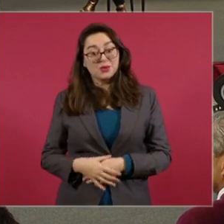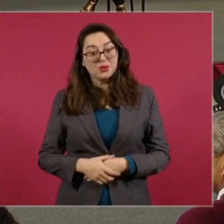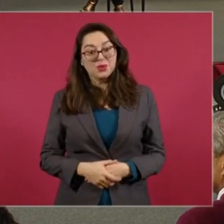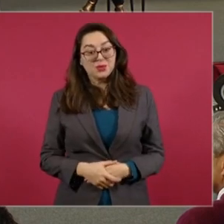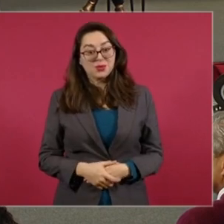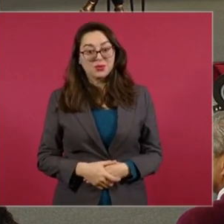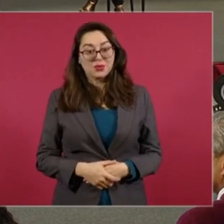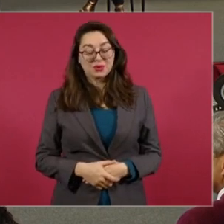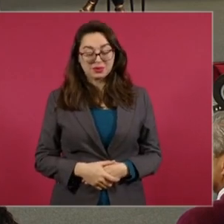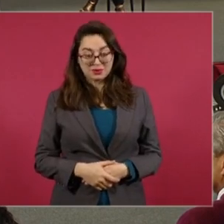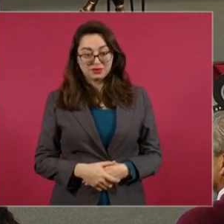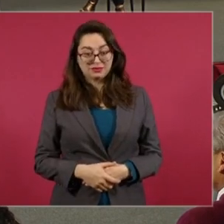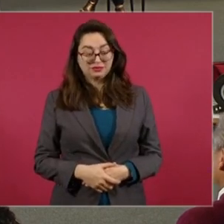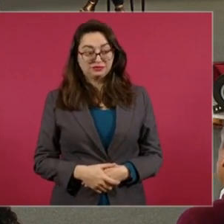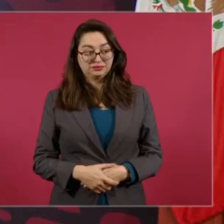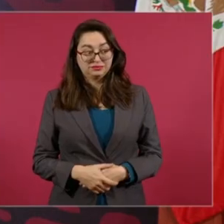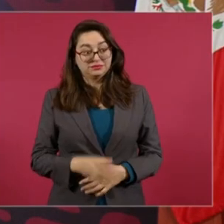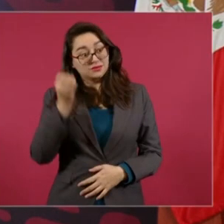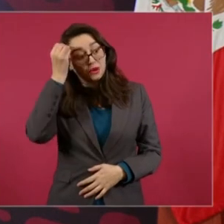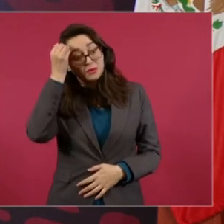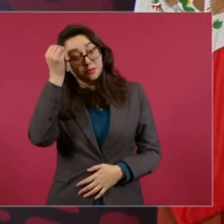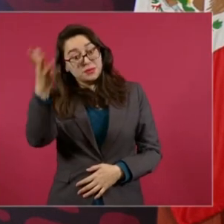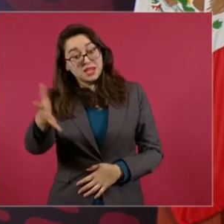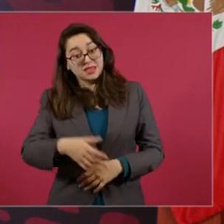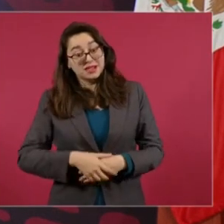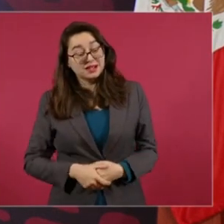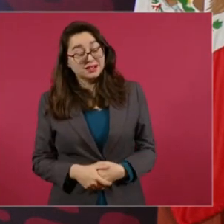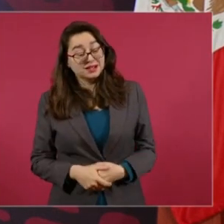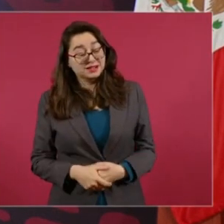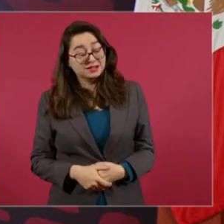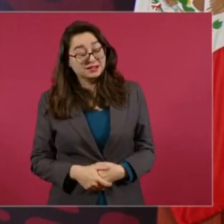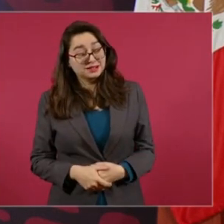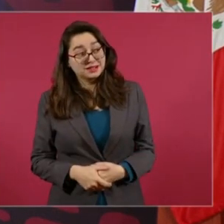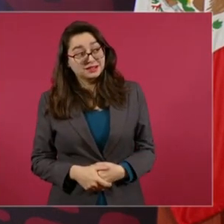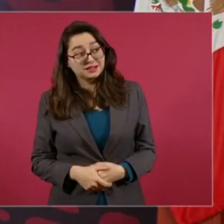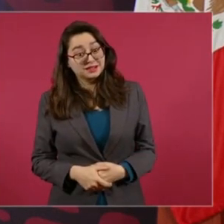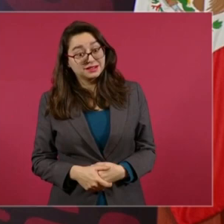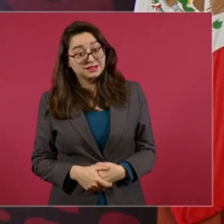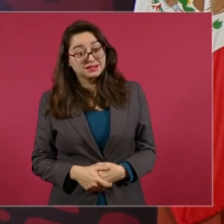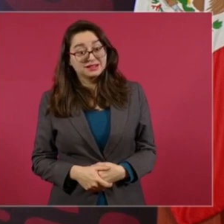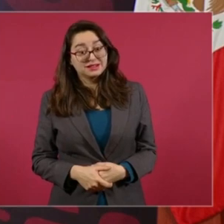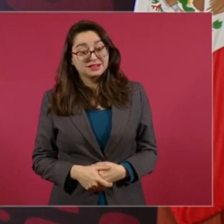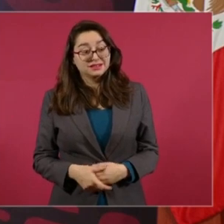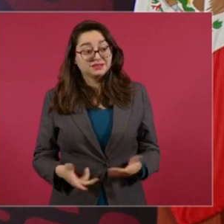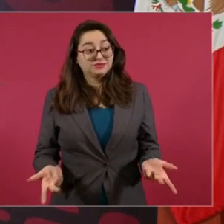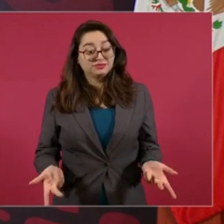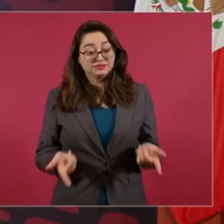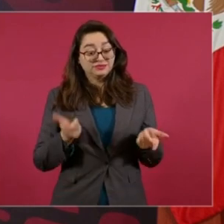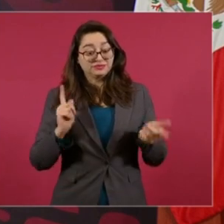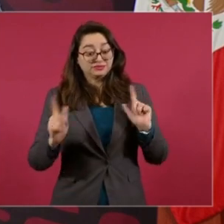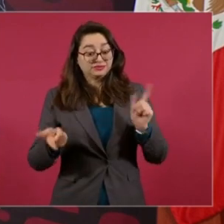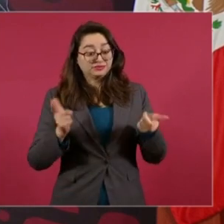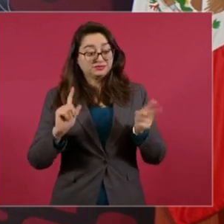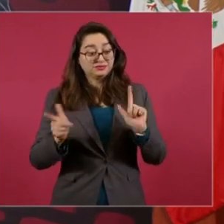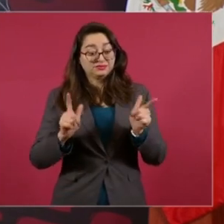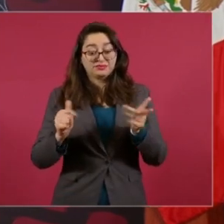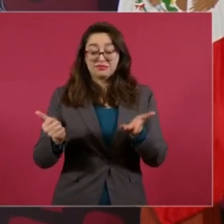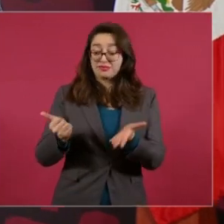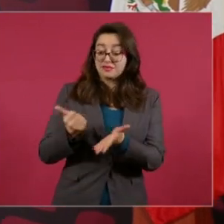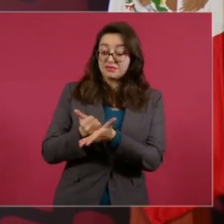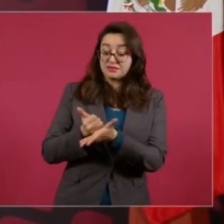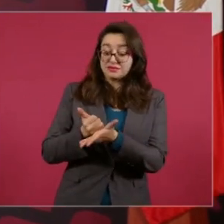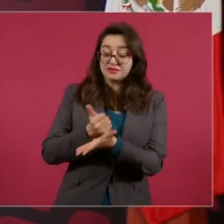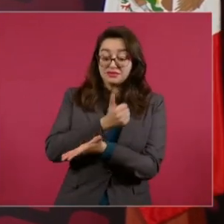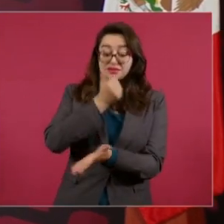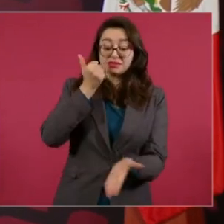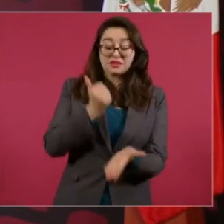Todas las ciudades de Texas se fundaron después, las